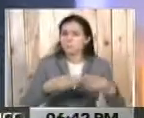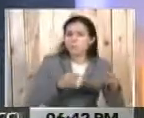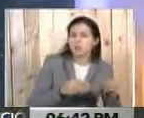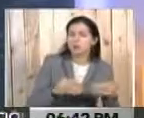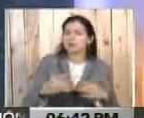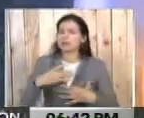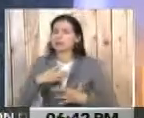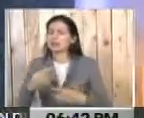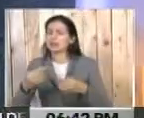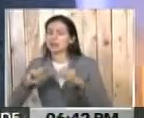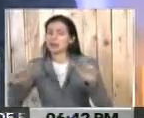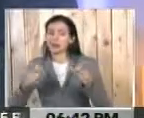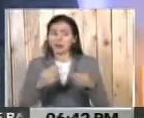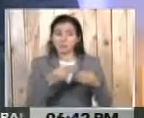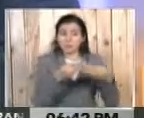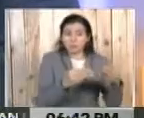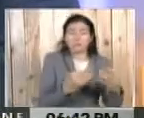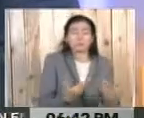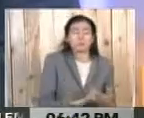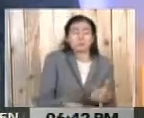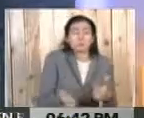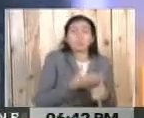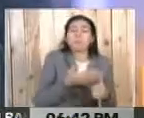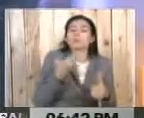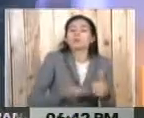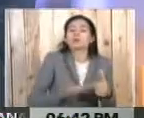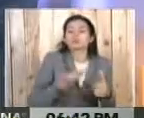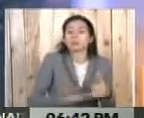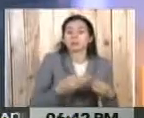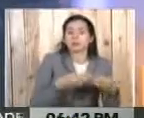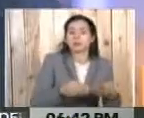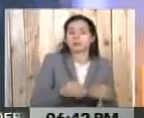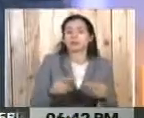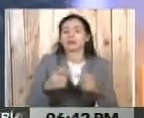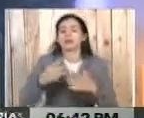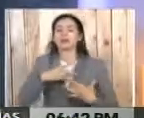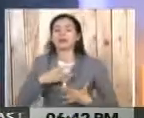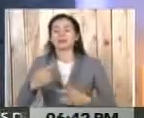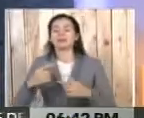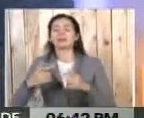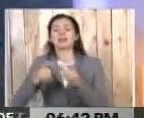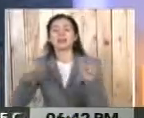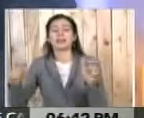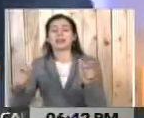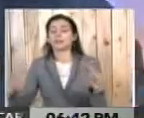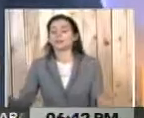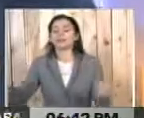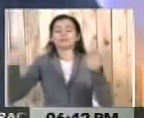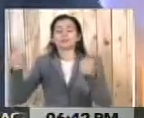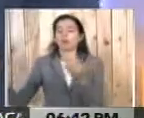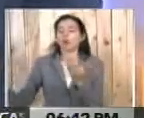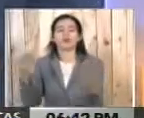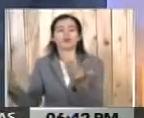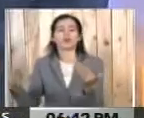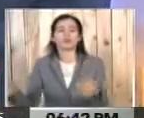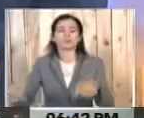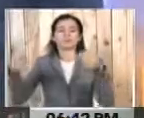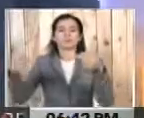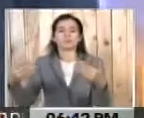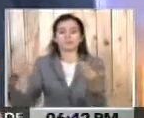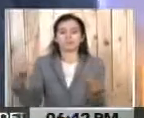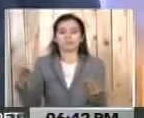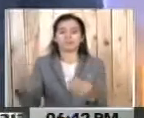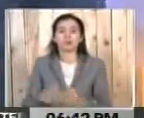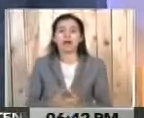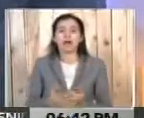cuando hay servicio público, prive el interés de lo público. Cuando es interés general, hay que confrontar los distintos intereses. Por esa vía, hoy el Estado